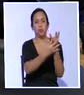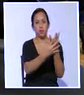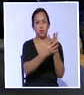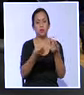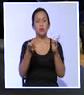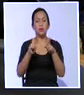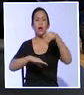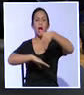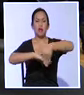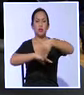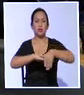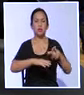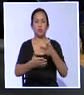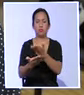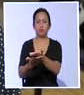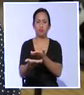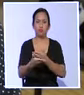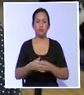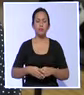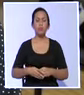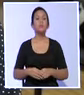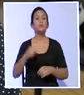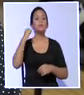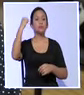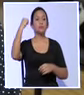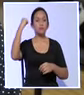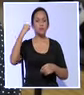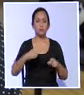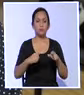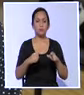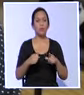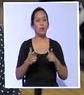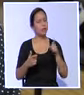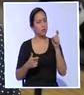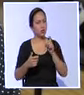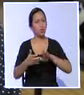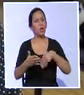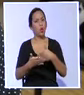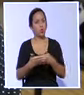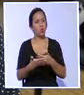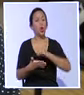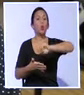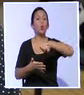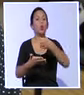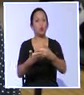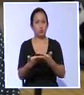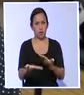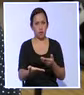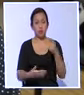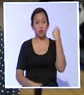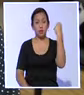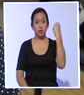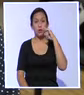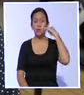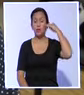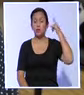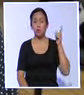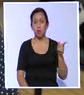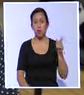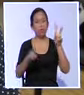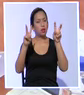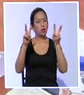también el archivo de esta iniciativa será plenamente justificable si ustedes saben que los derechos de los niños tienen que ser un